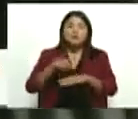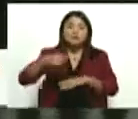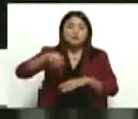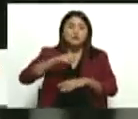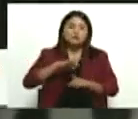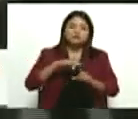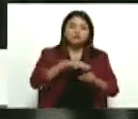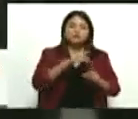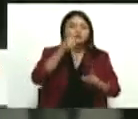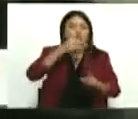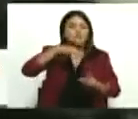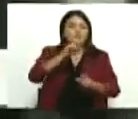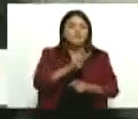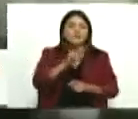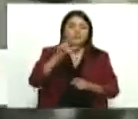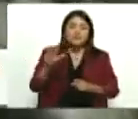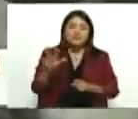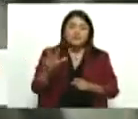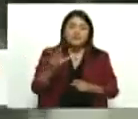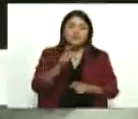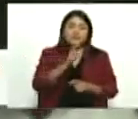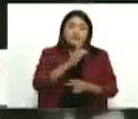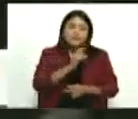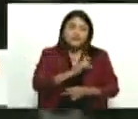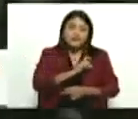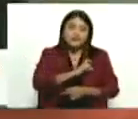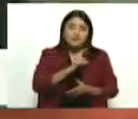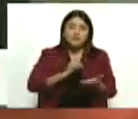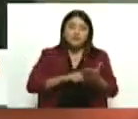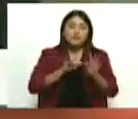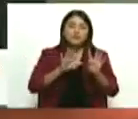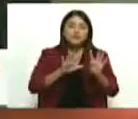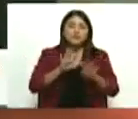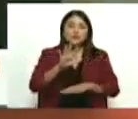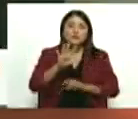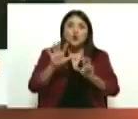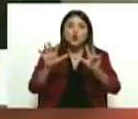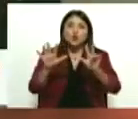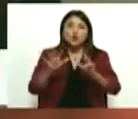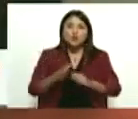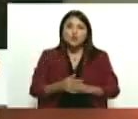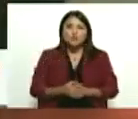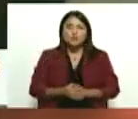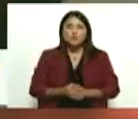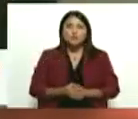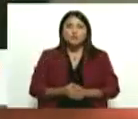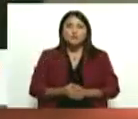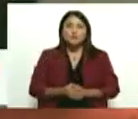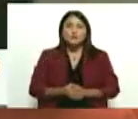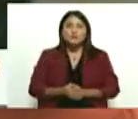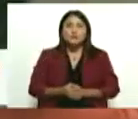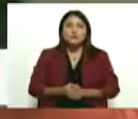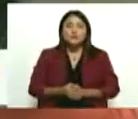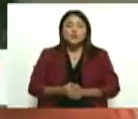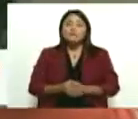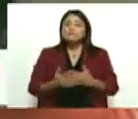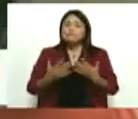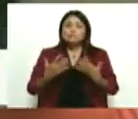popular aquel 23 de enero de 1958. No era esa izquierda exquisita, no era una izquierda